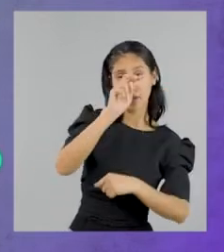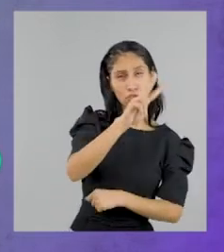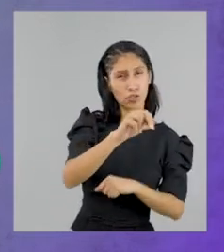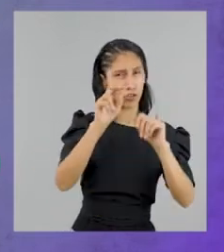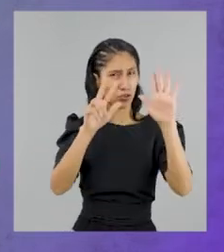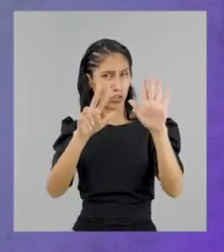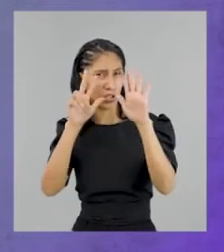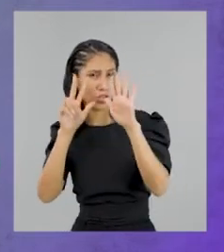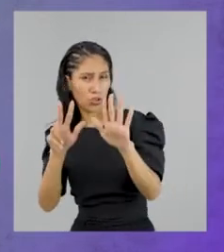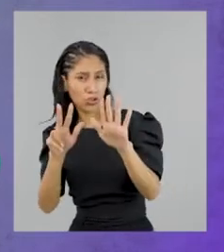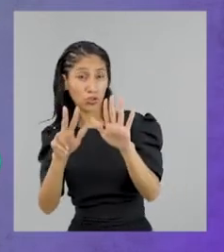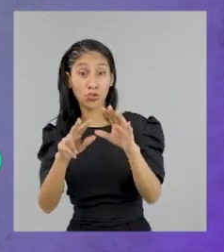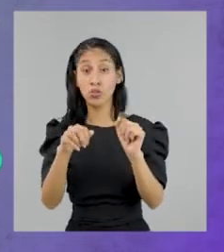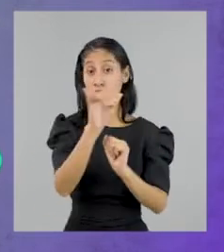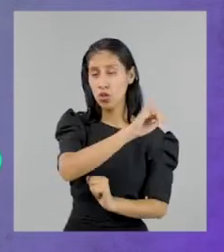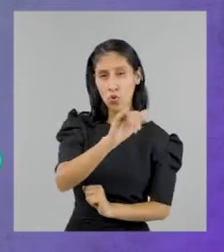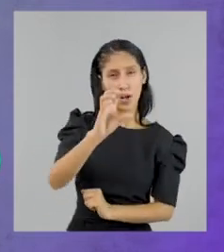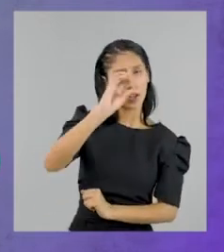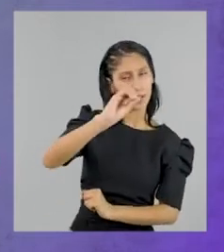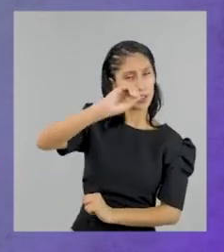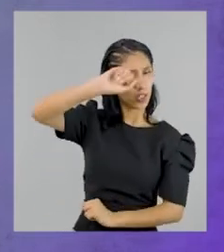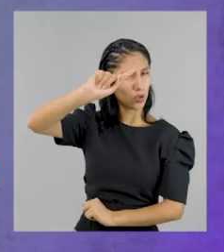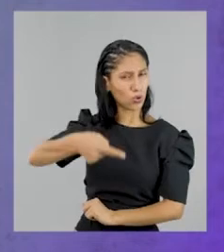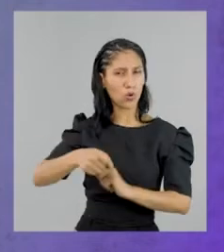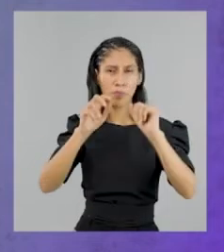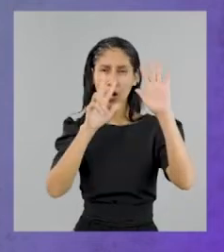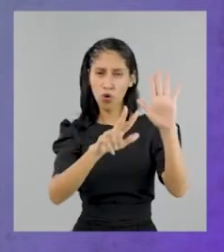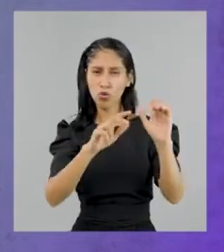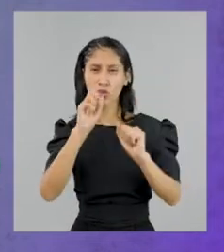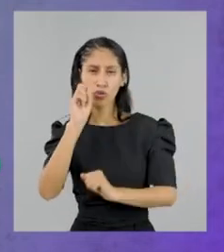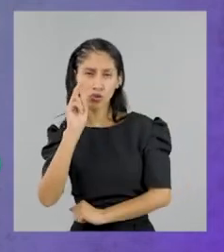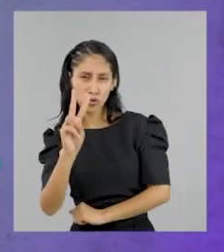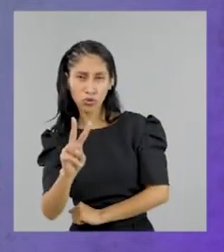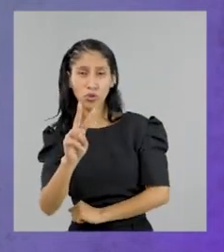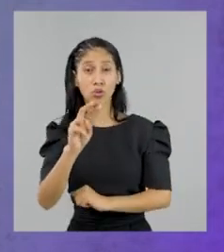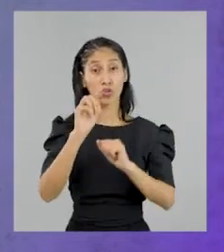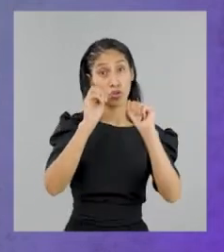239 entre 288 igual